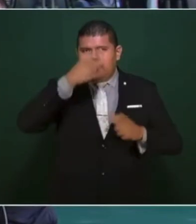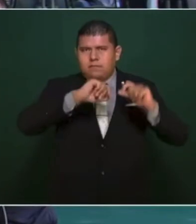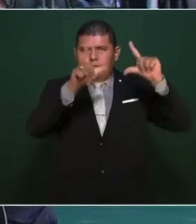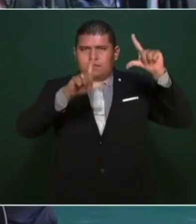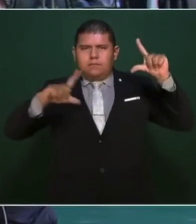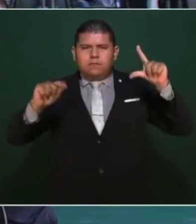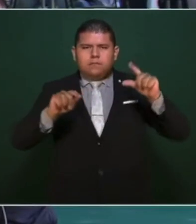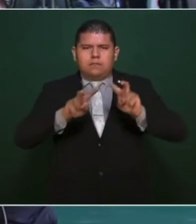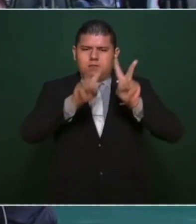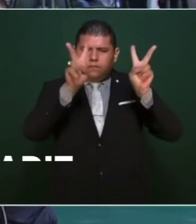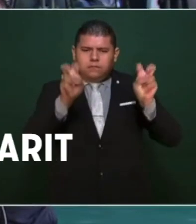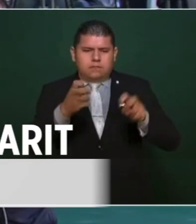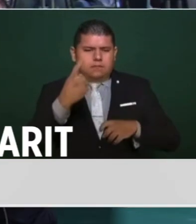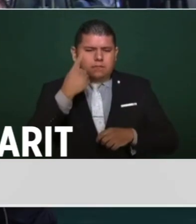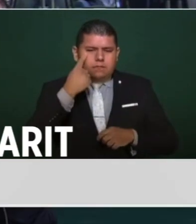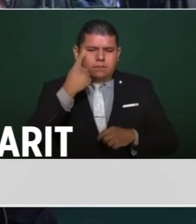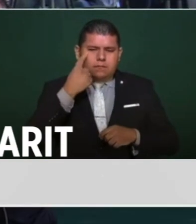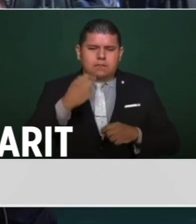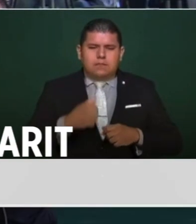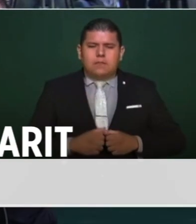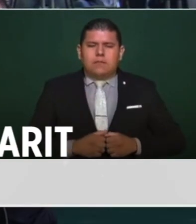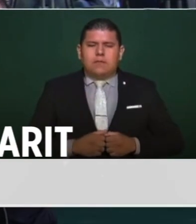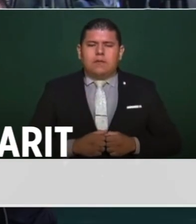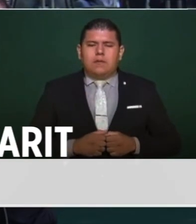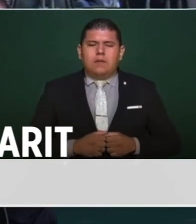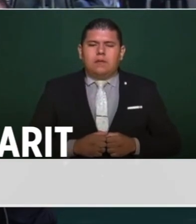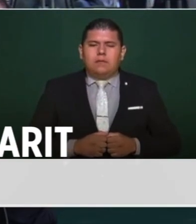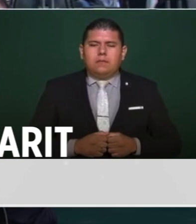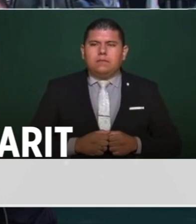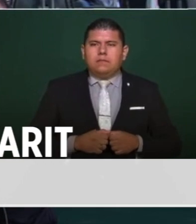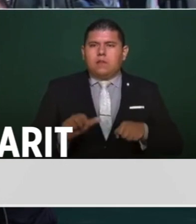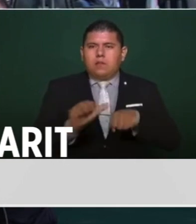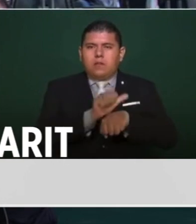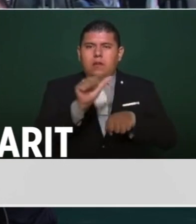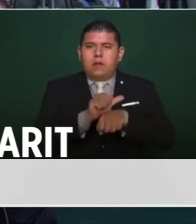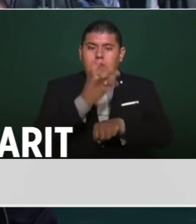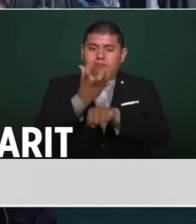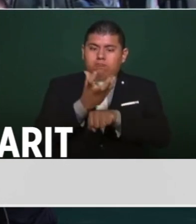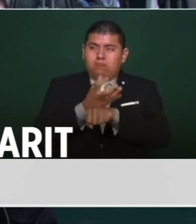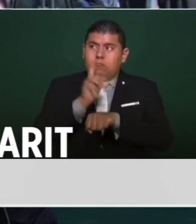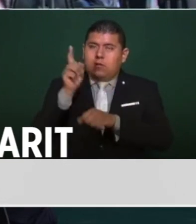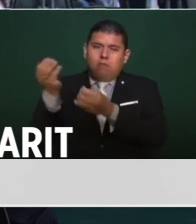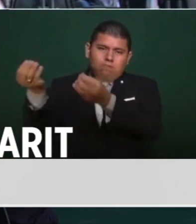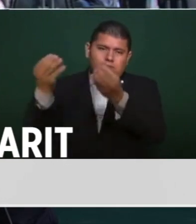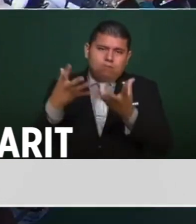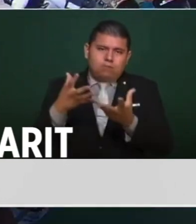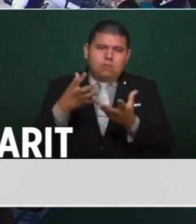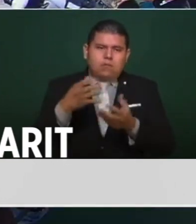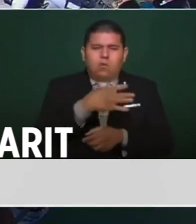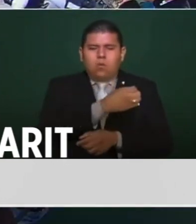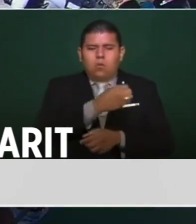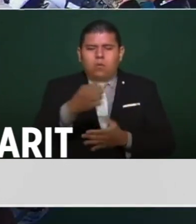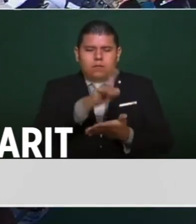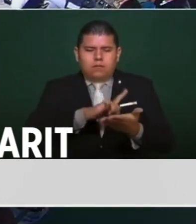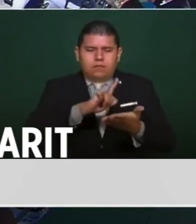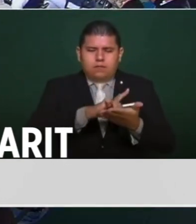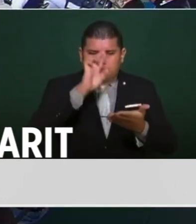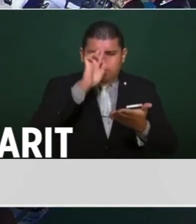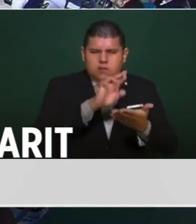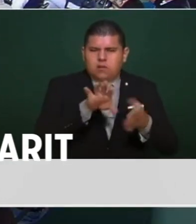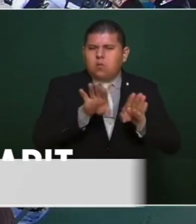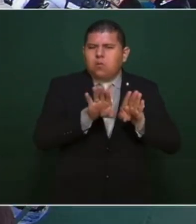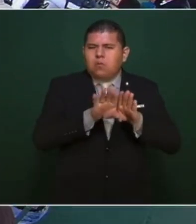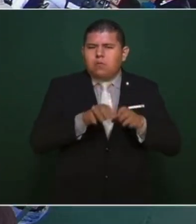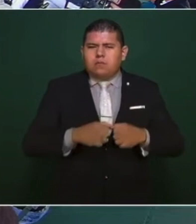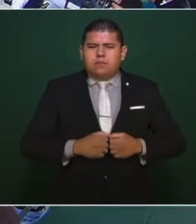¿Cómo va este asunto de la regularización de los autos chocolate? Gracias, presidente. Bueno, ya